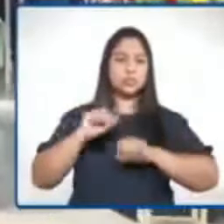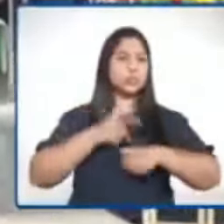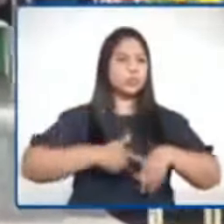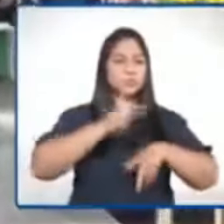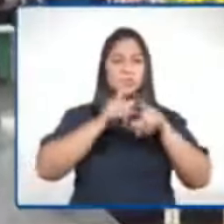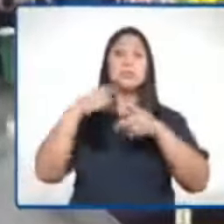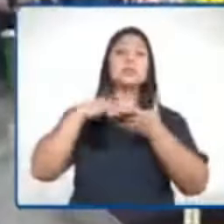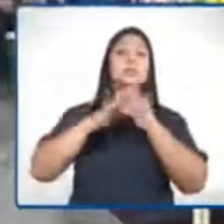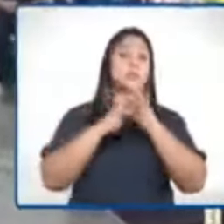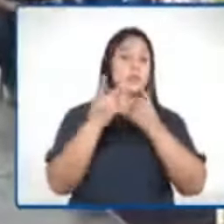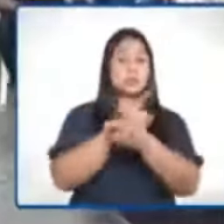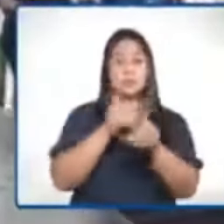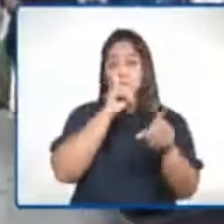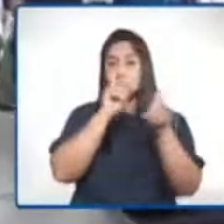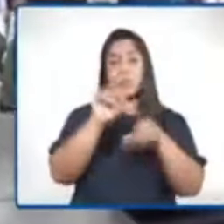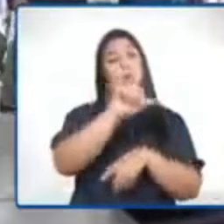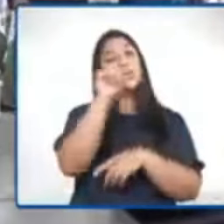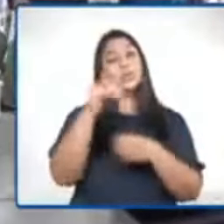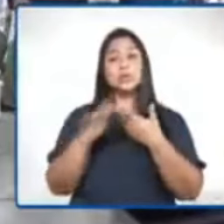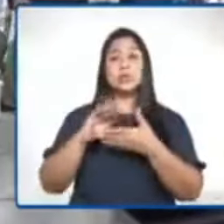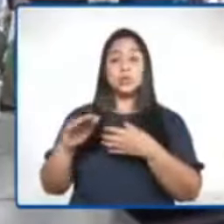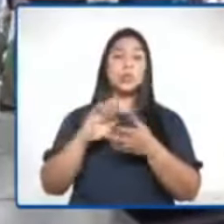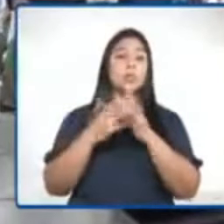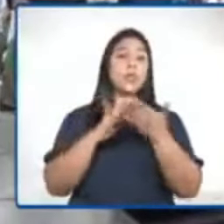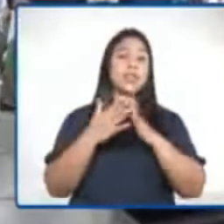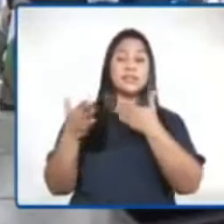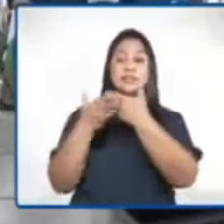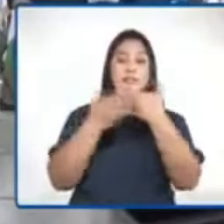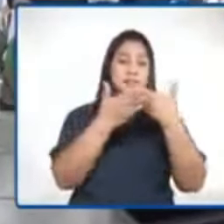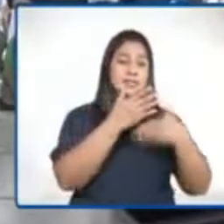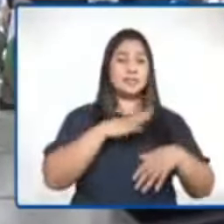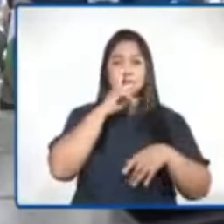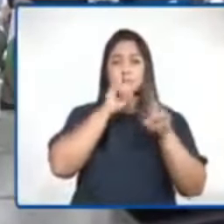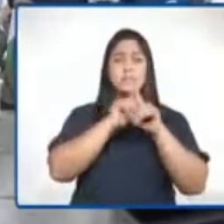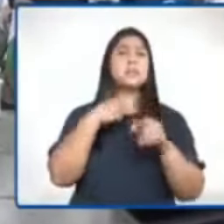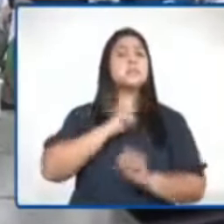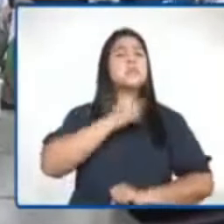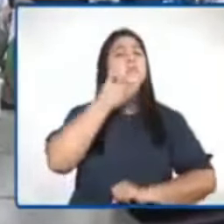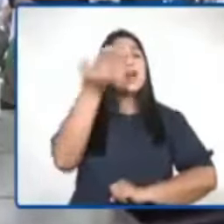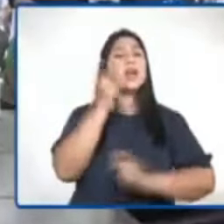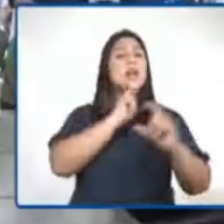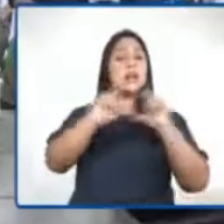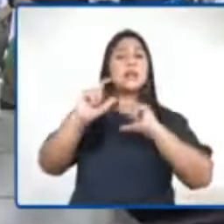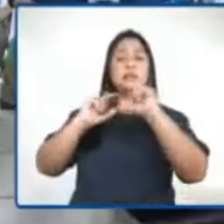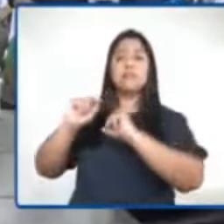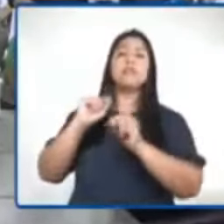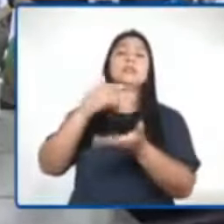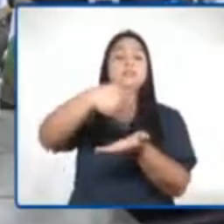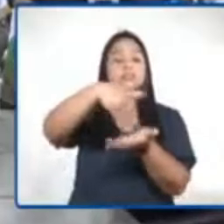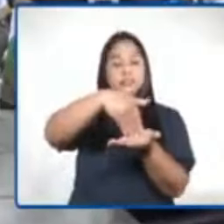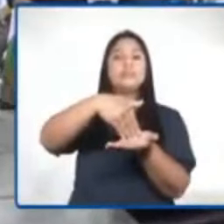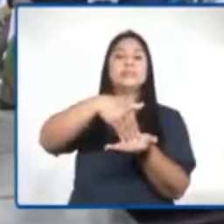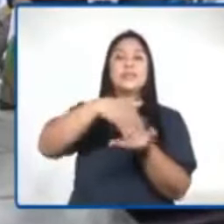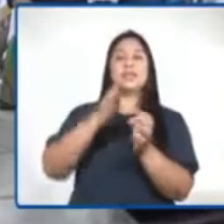de la Democracia y otras comunidades aledañas, y de esta manera facilitar la comunicación con la cabecera